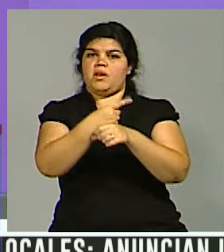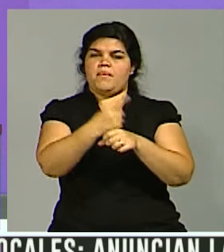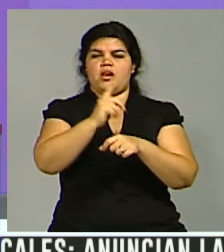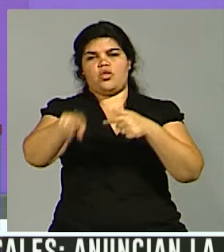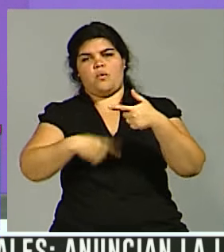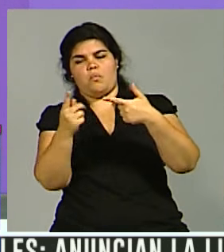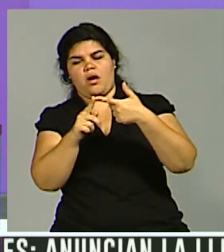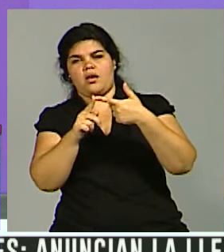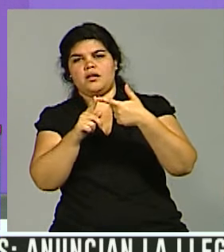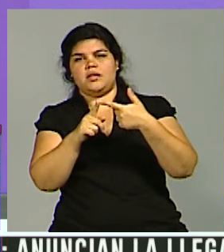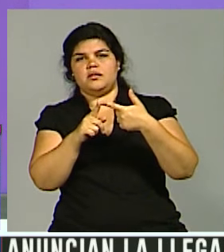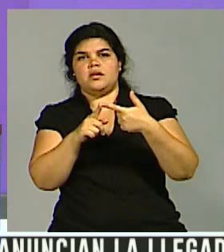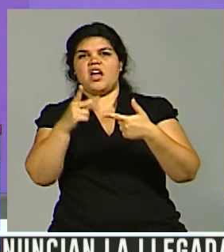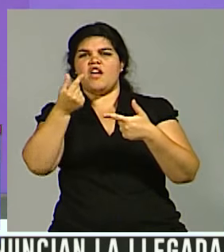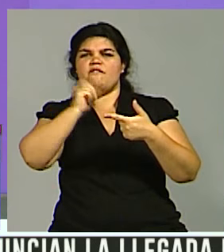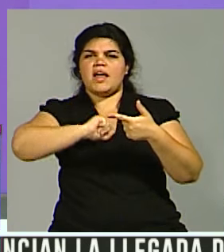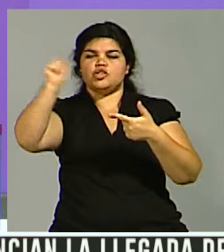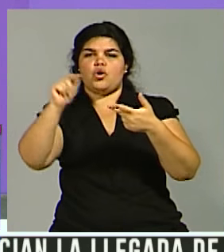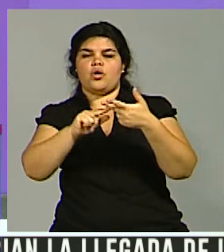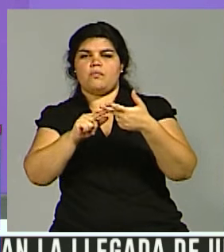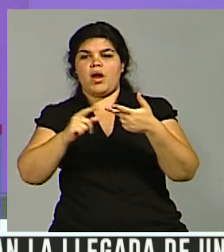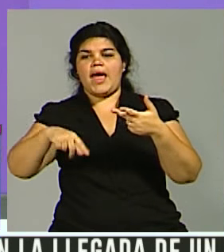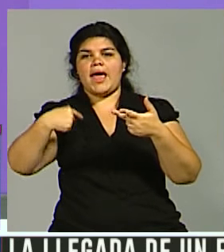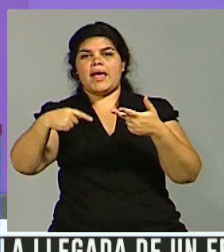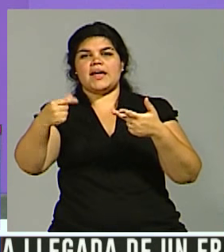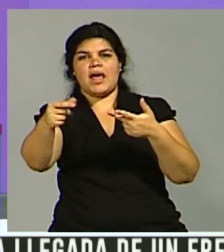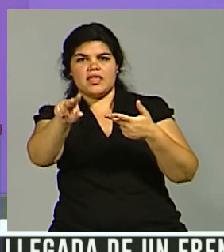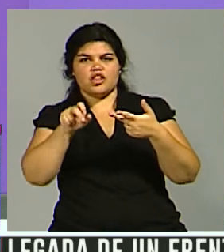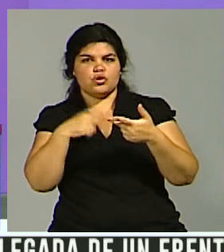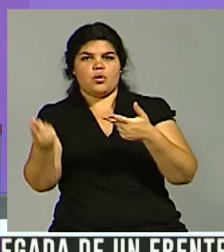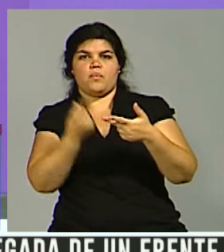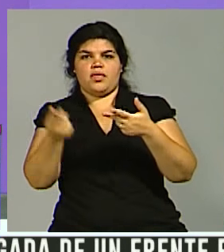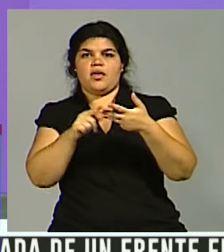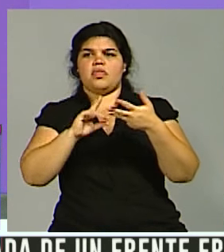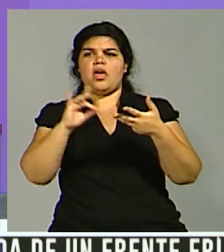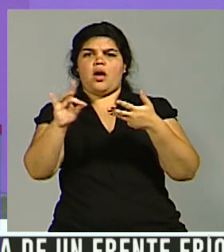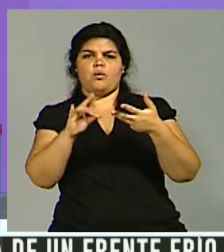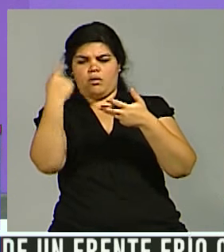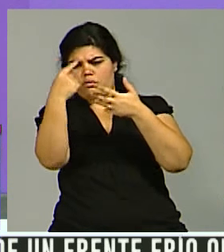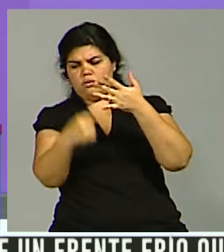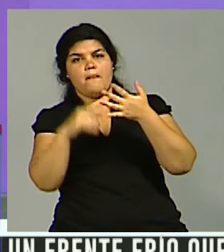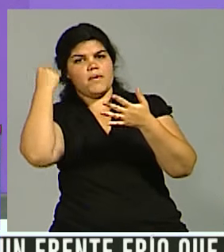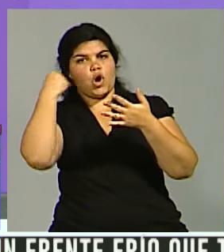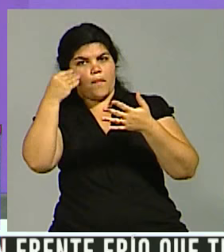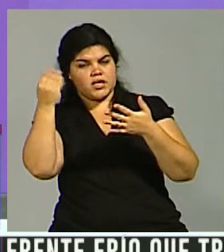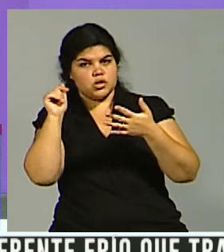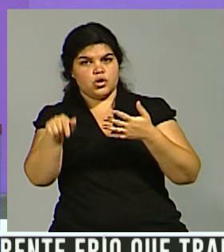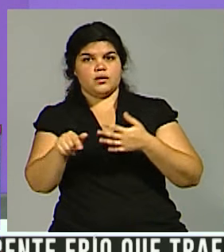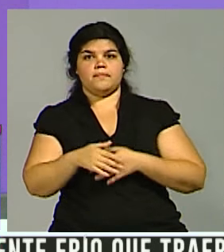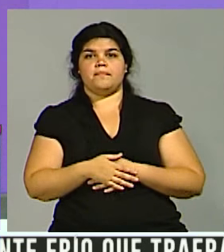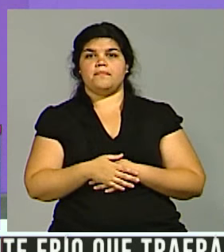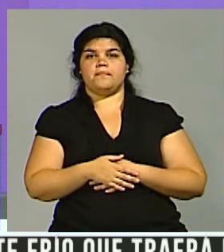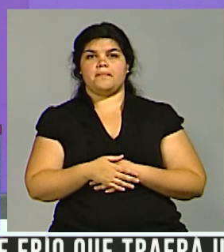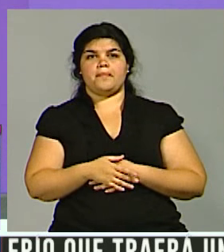seguía la falta al acceso de créditos, falta de financiamiento, el endeudamiento, pero esto cambió en